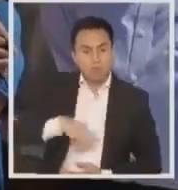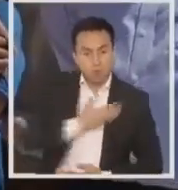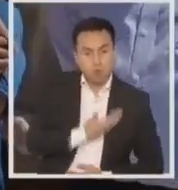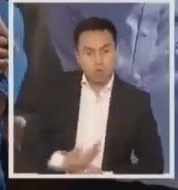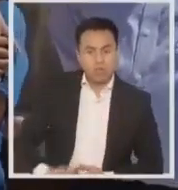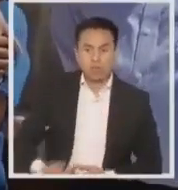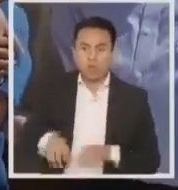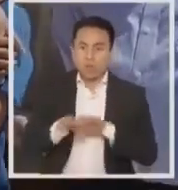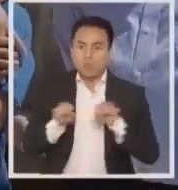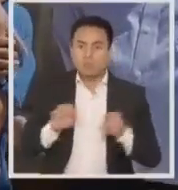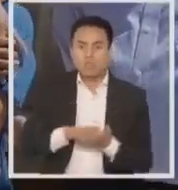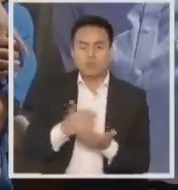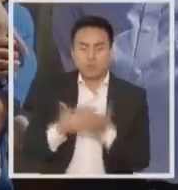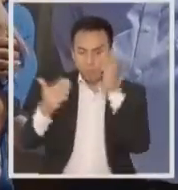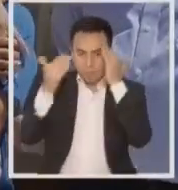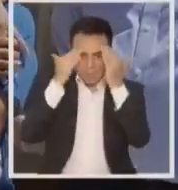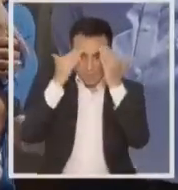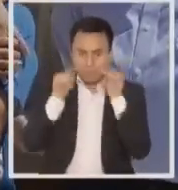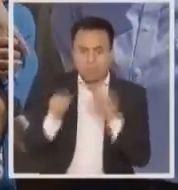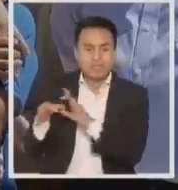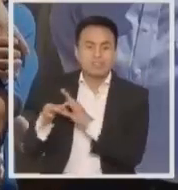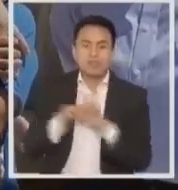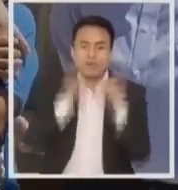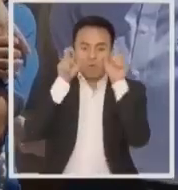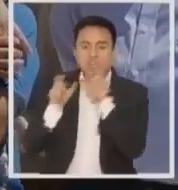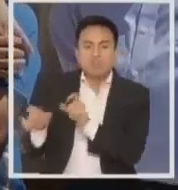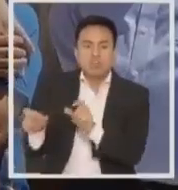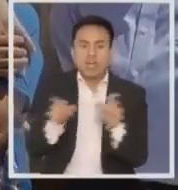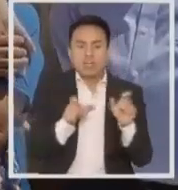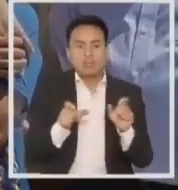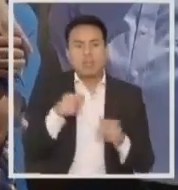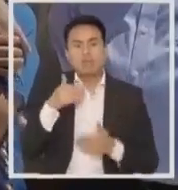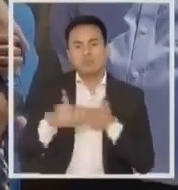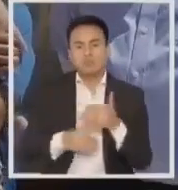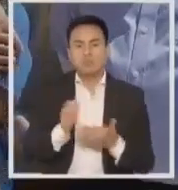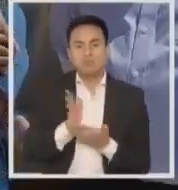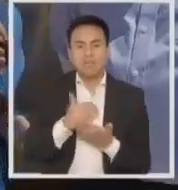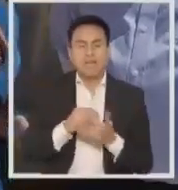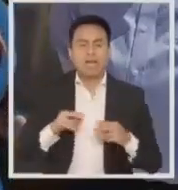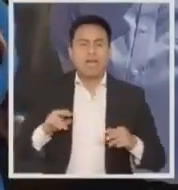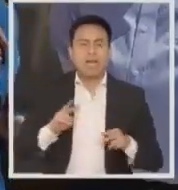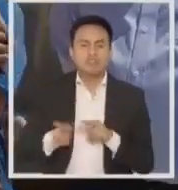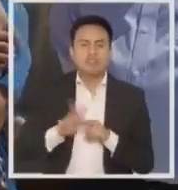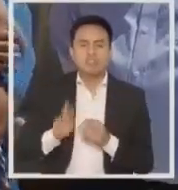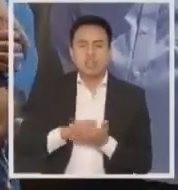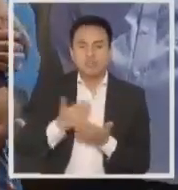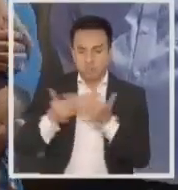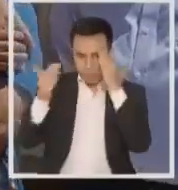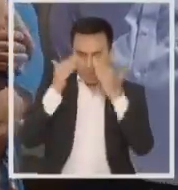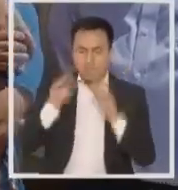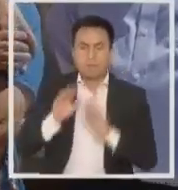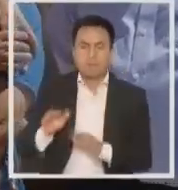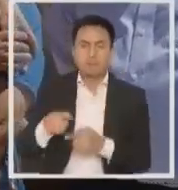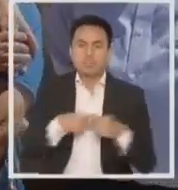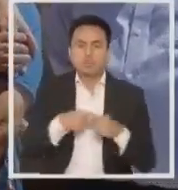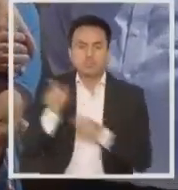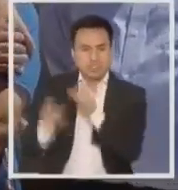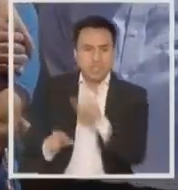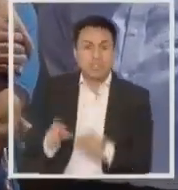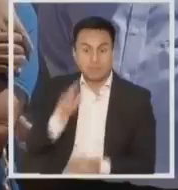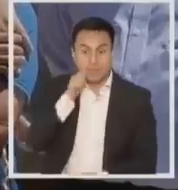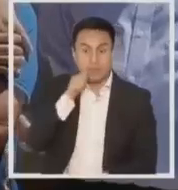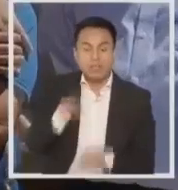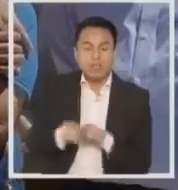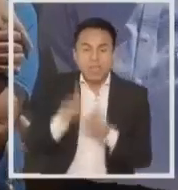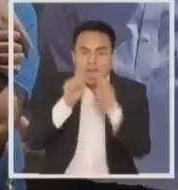tiene un compromiso con la salud mental, por eso estamos monitoreando de cerca la ejecución del Plan de Acción de Salud Mental y Apoyo Psicosocial en la